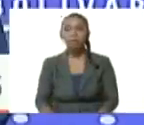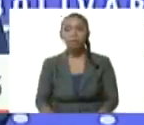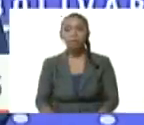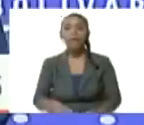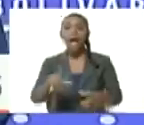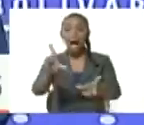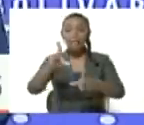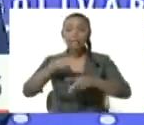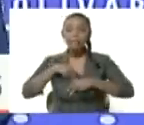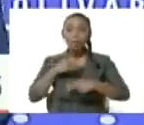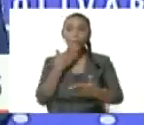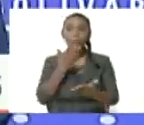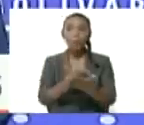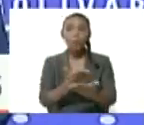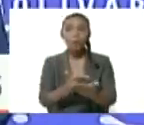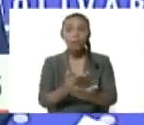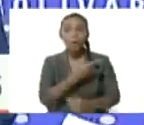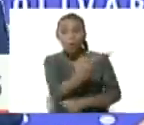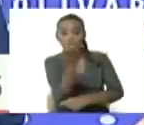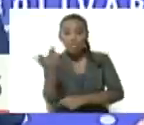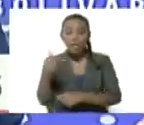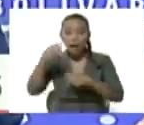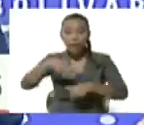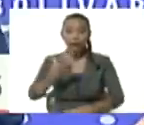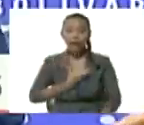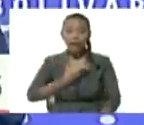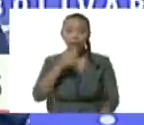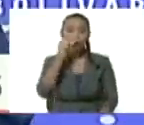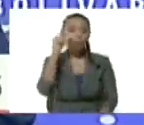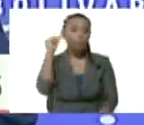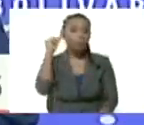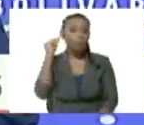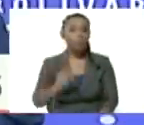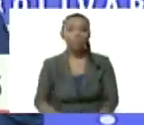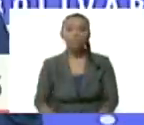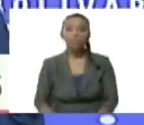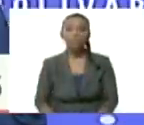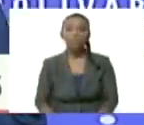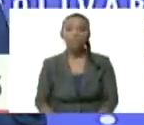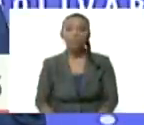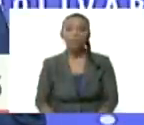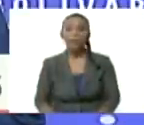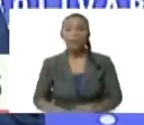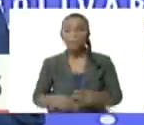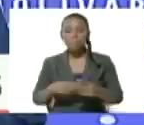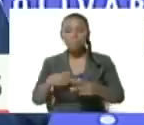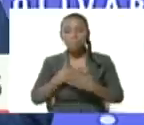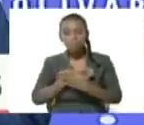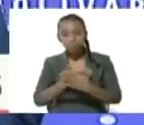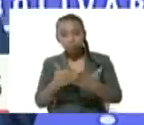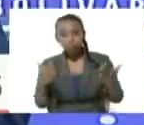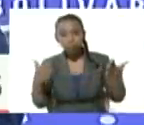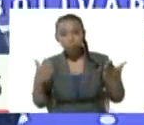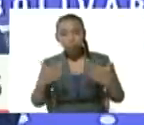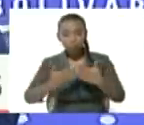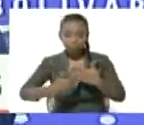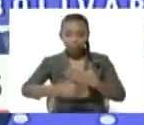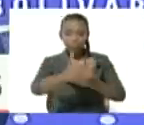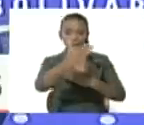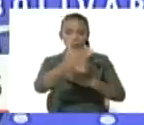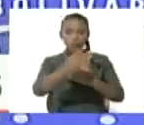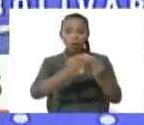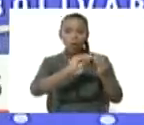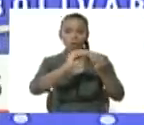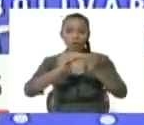acepto la propuesta de ustedes, alcaldes y alcaldesas, para proceder a la